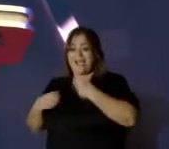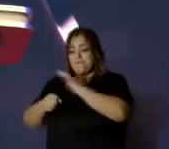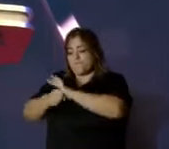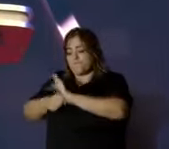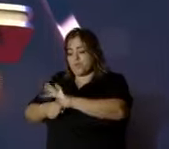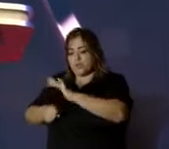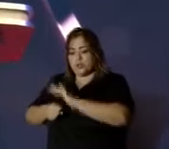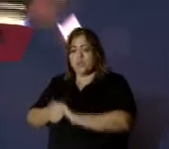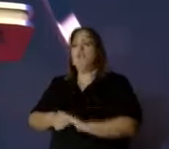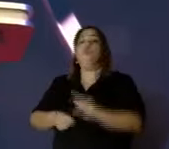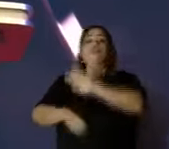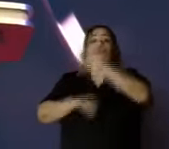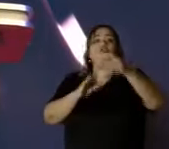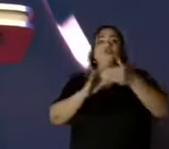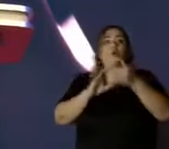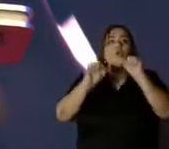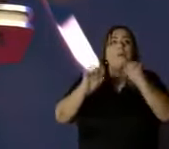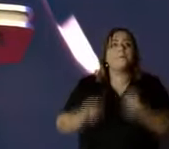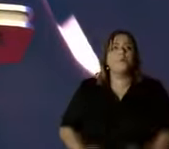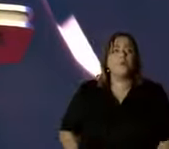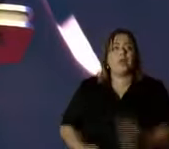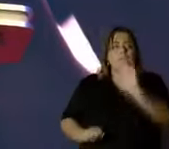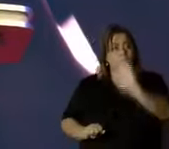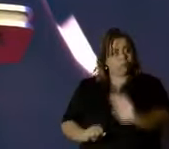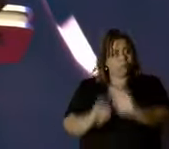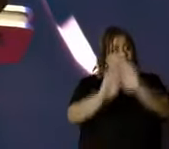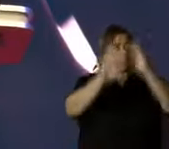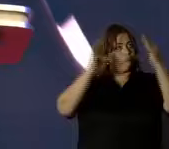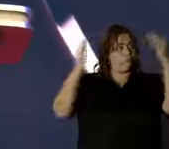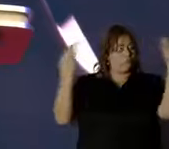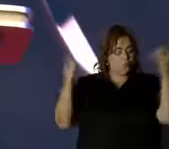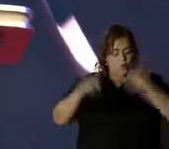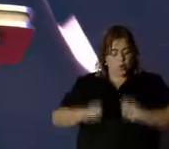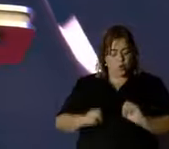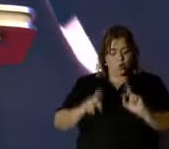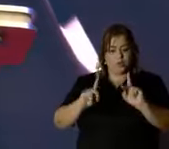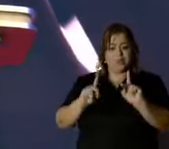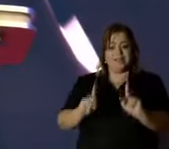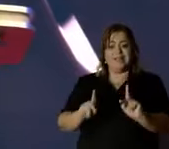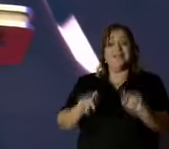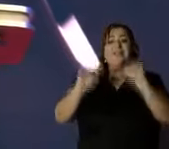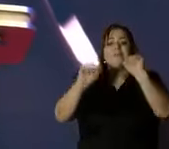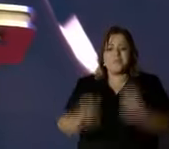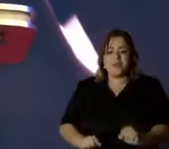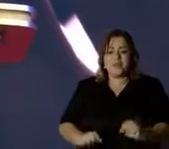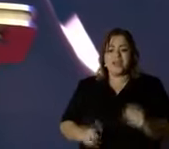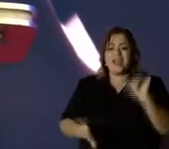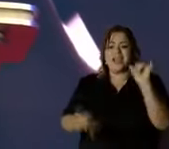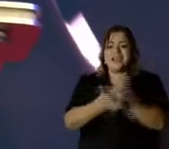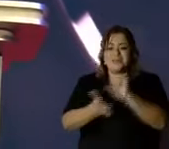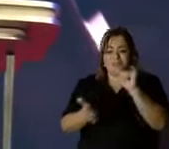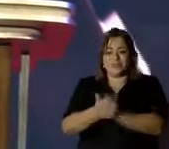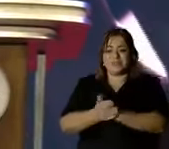Dios que todo lo puede, que abre puertas, que hace, aleluya, lo imposible posible.